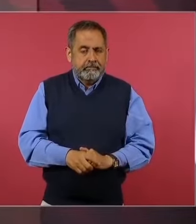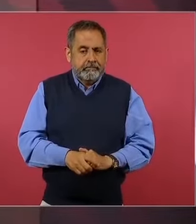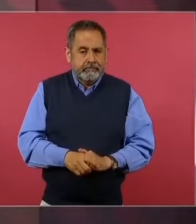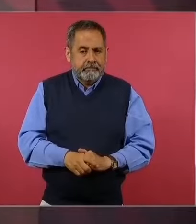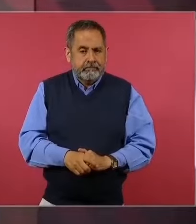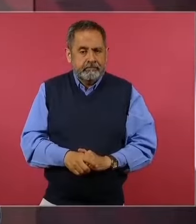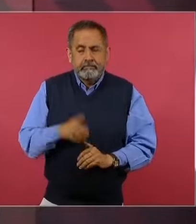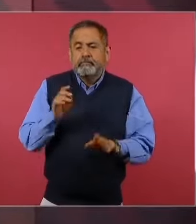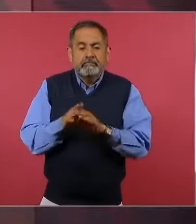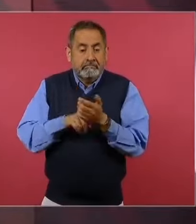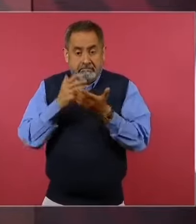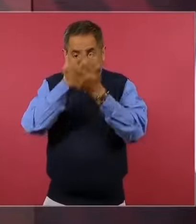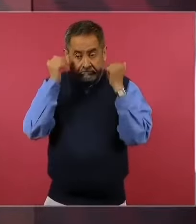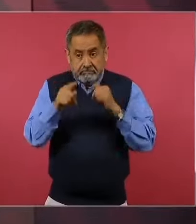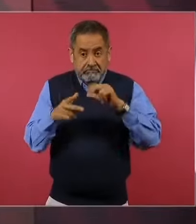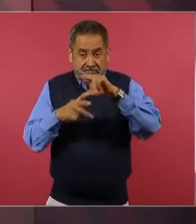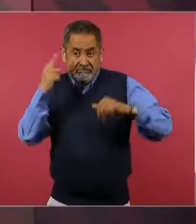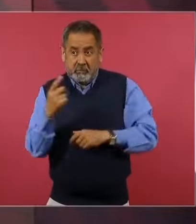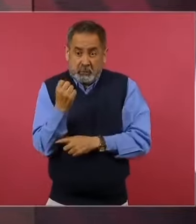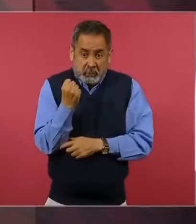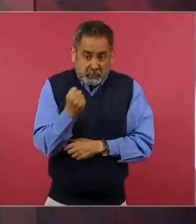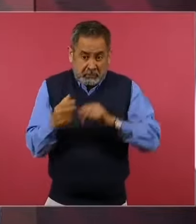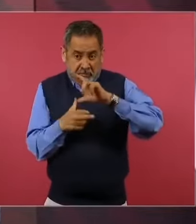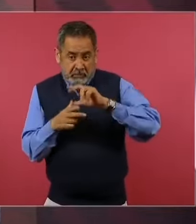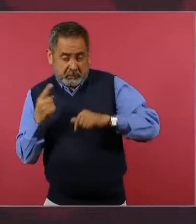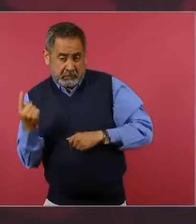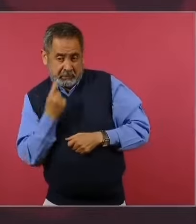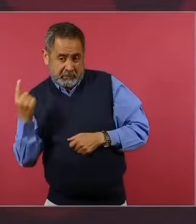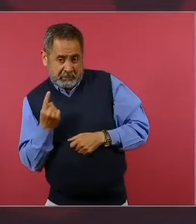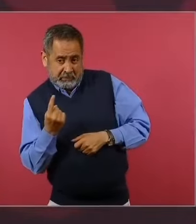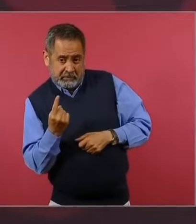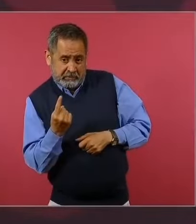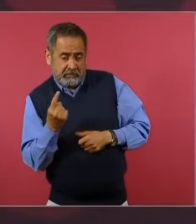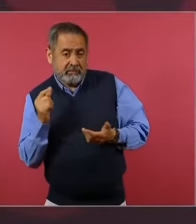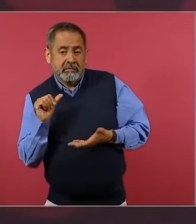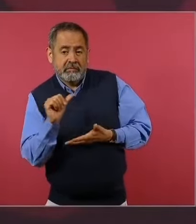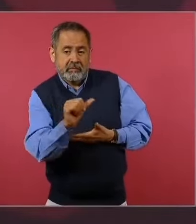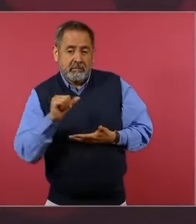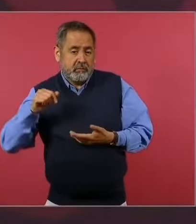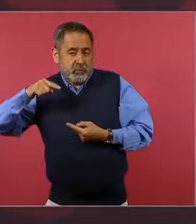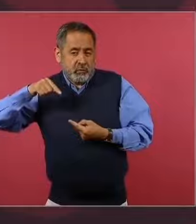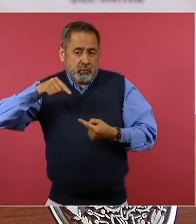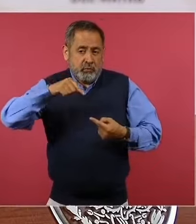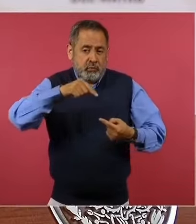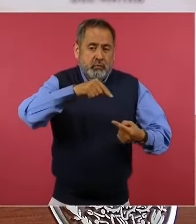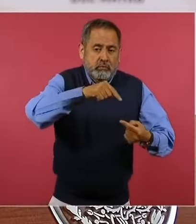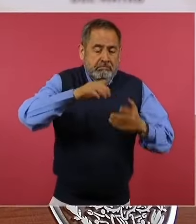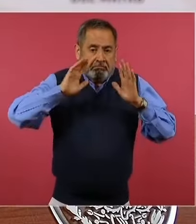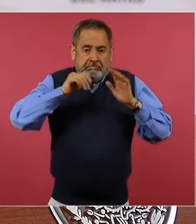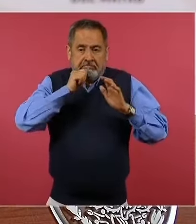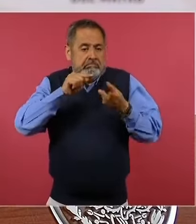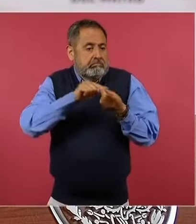No sabemos si va a mantener esa intensidad, esa dirección, cuándo exactamente va a entrar. Tenemos que